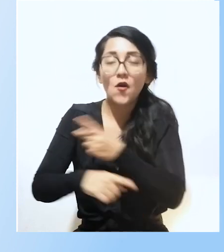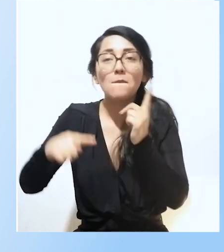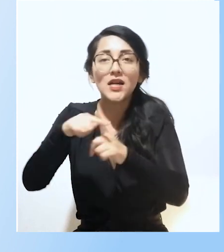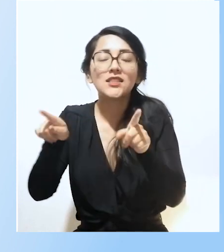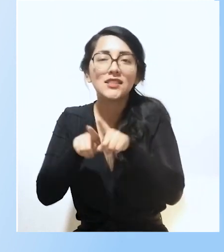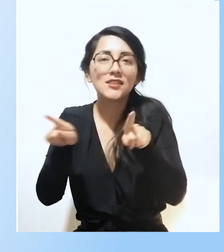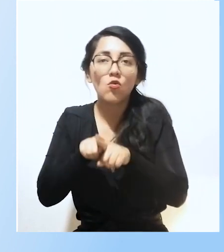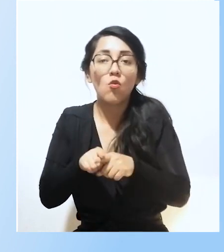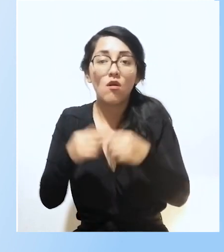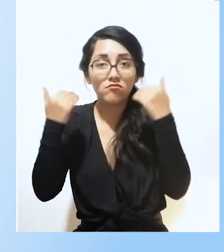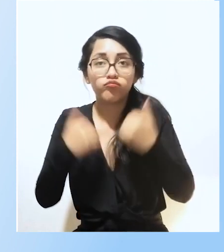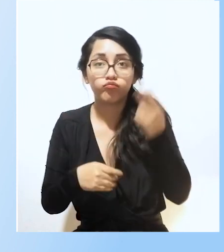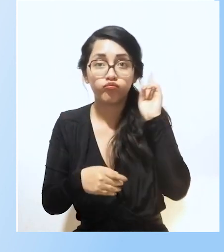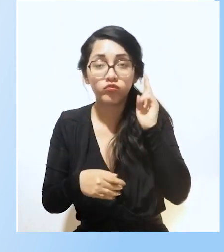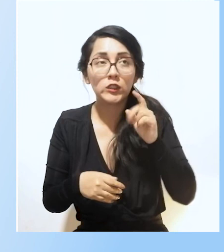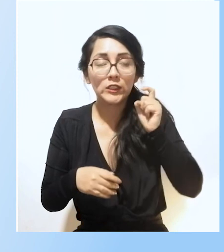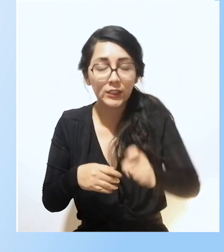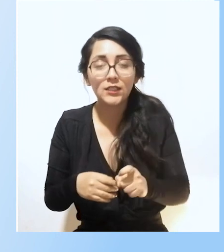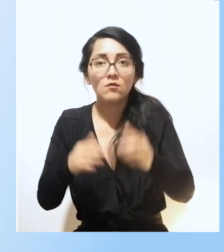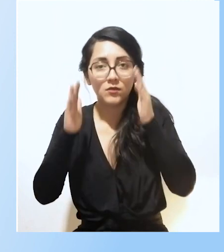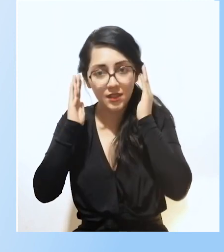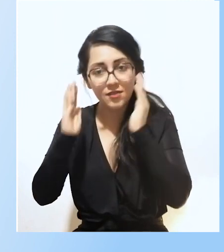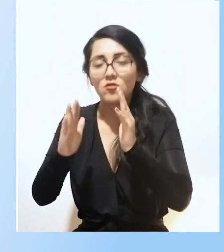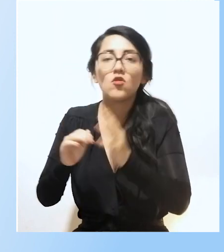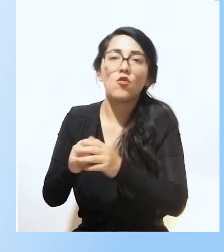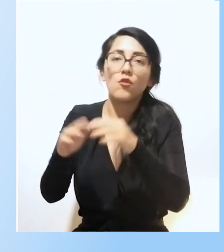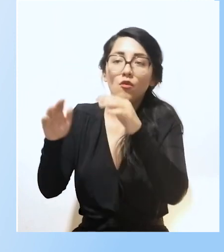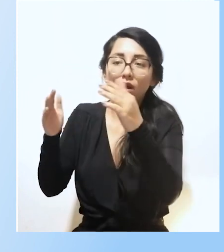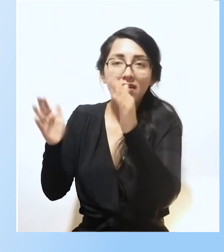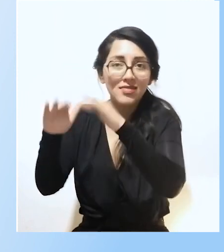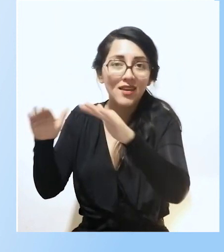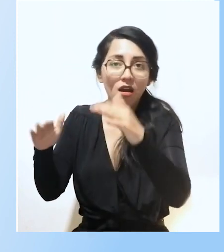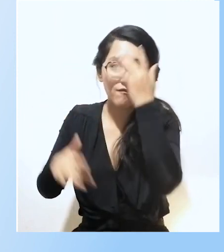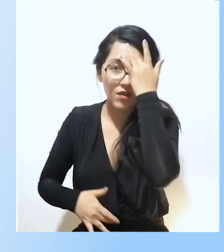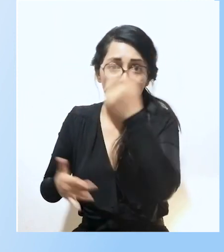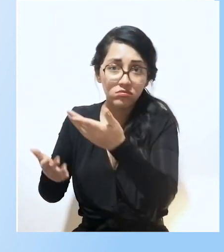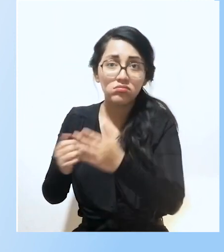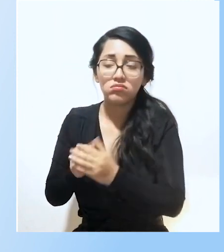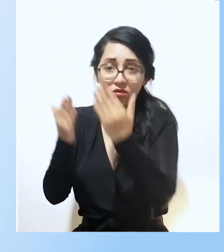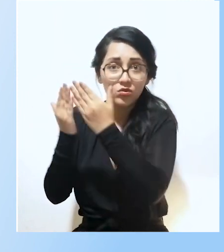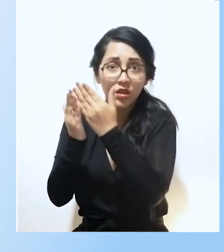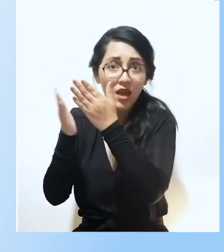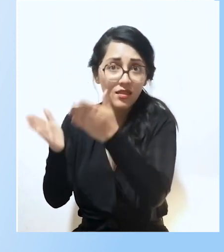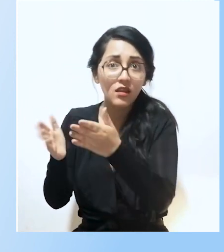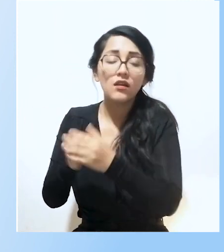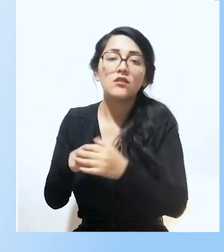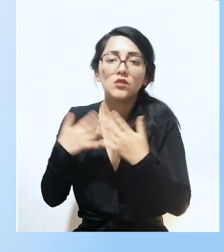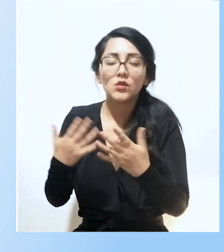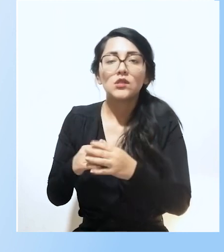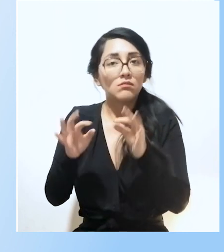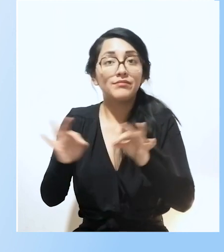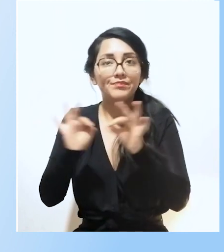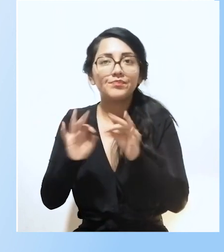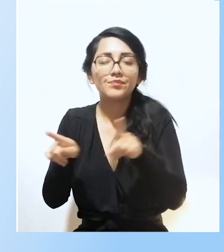maestros debemos tomar para brindar una atención integral al estudiante que se encuentra atravesando una situación de enfermedad. También muy